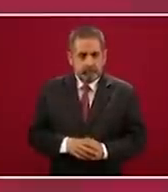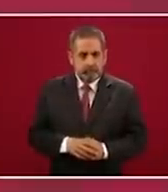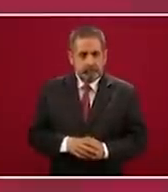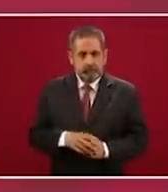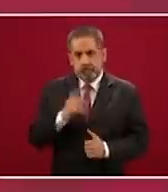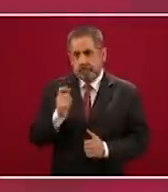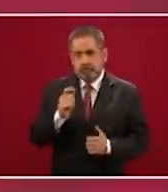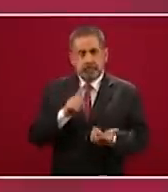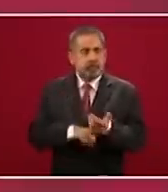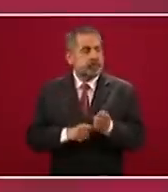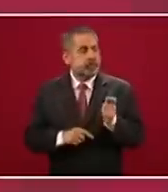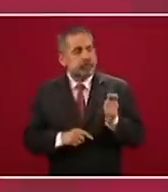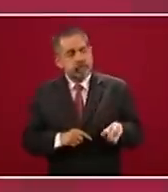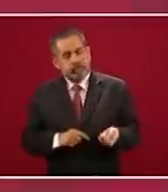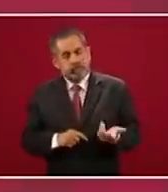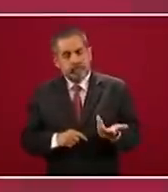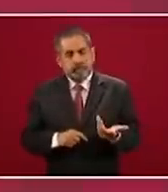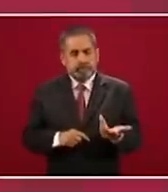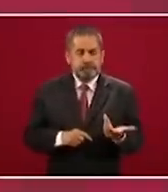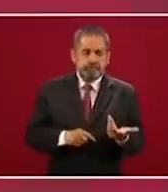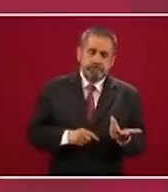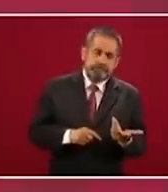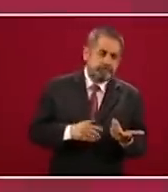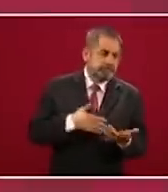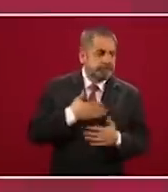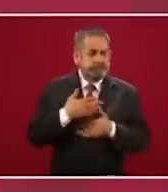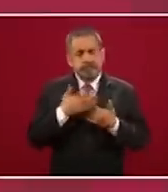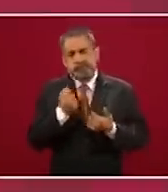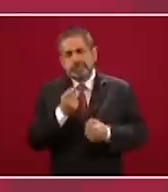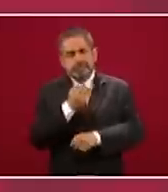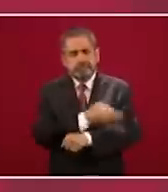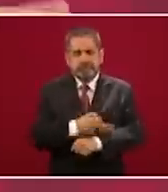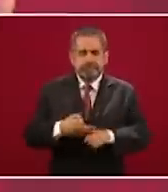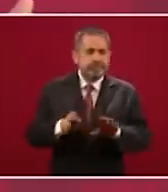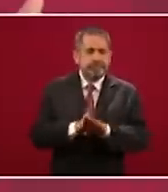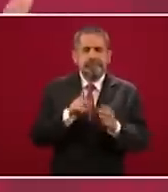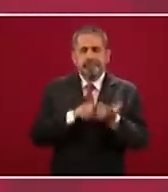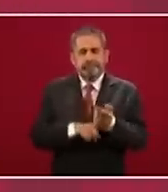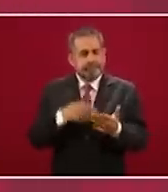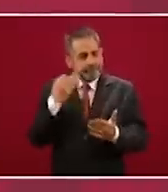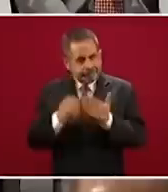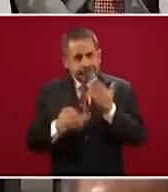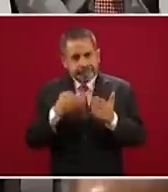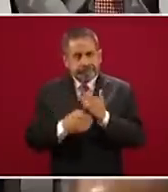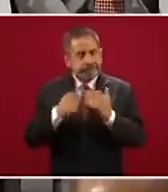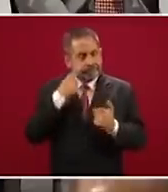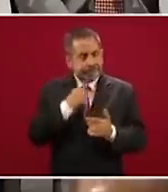el esparcimiento, el disfrute con la familia, si no se puede ir a la playa.